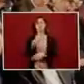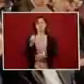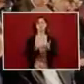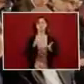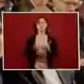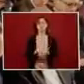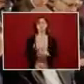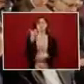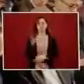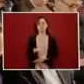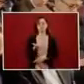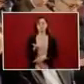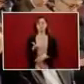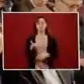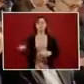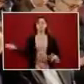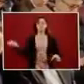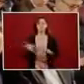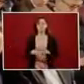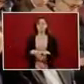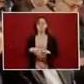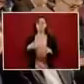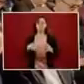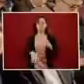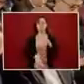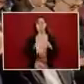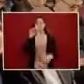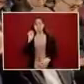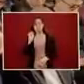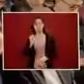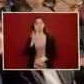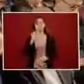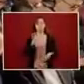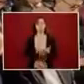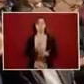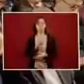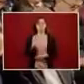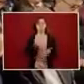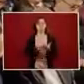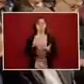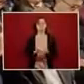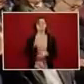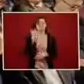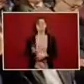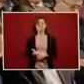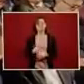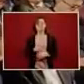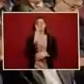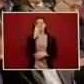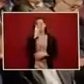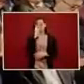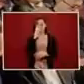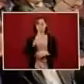5,381 millones de pesos de ingresos, con egresos de 5,940 millones, teniendo además de